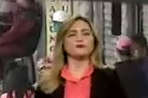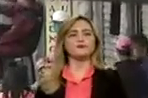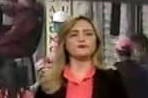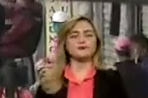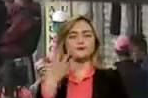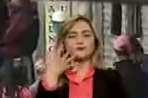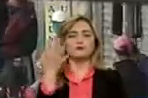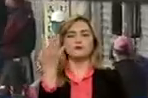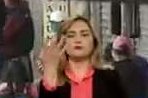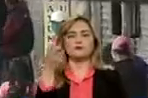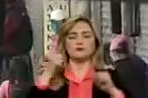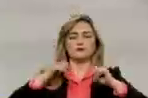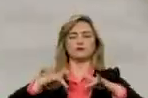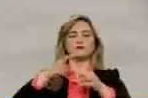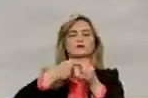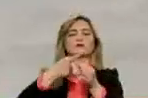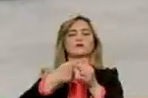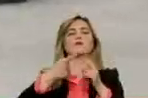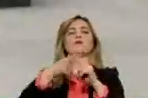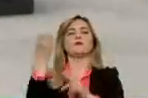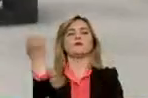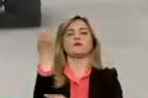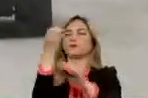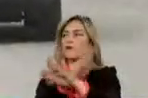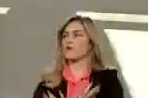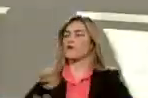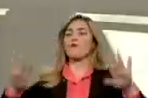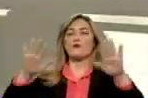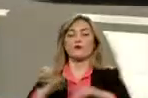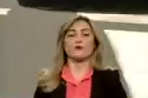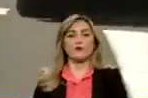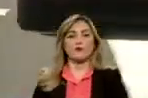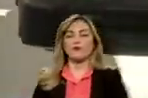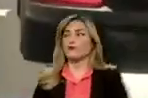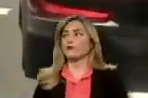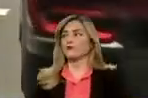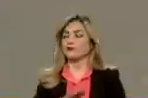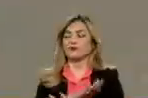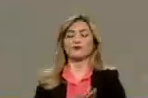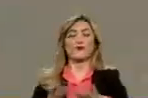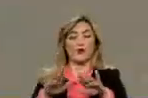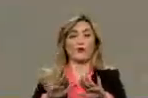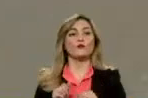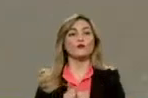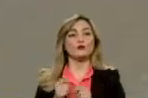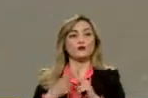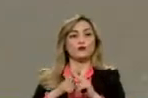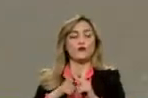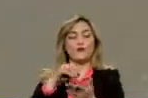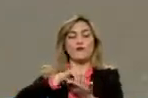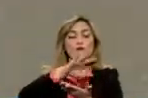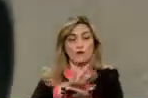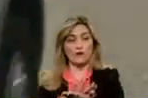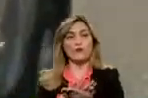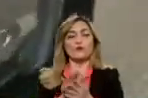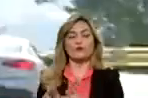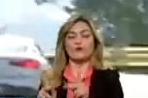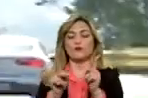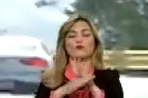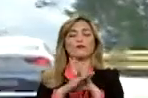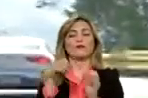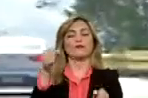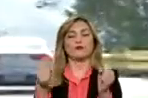Desde el 14 de septiembre, Quito entró en una nueva etapa, tras el fin del estado de excepción, y con él entró en vigencia el plan de